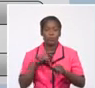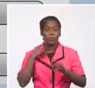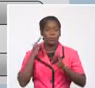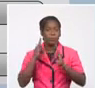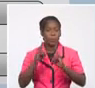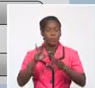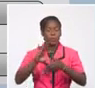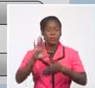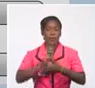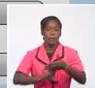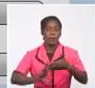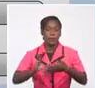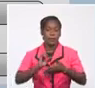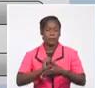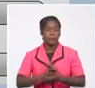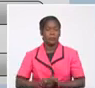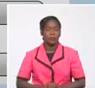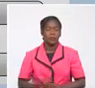de las Américas,